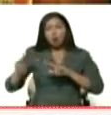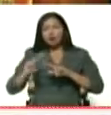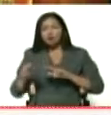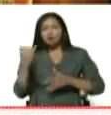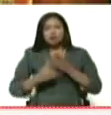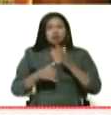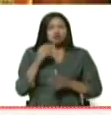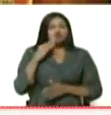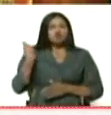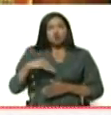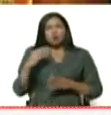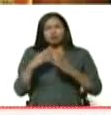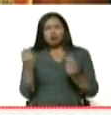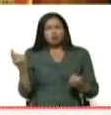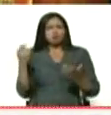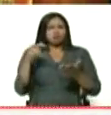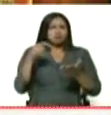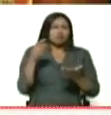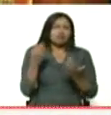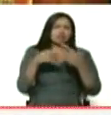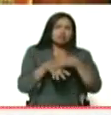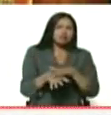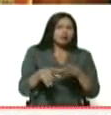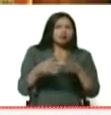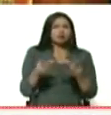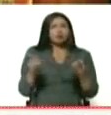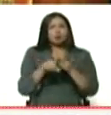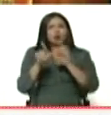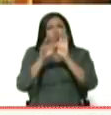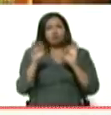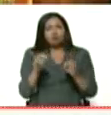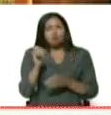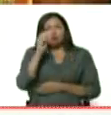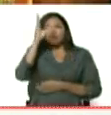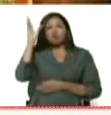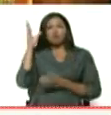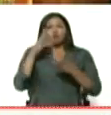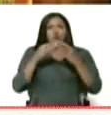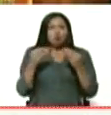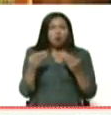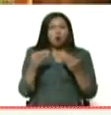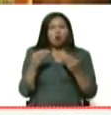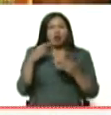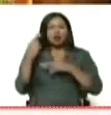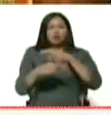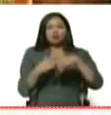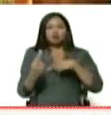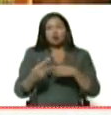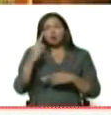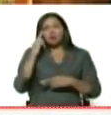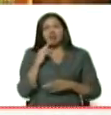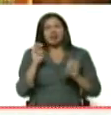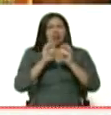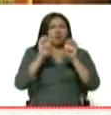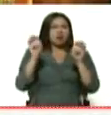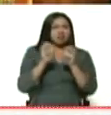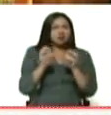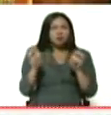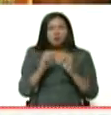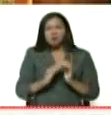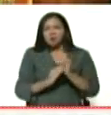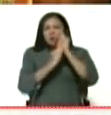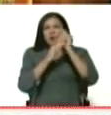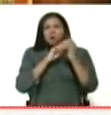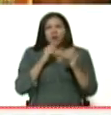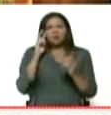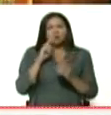jóvenes, 100%. Tenemos que lograrlo. El milagro de la revolución bolivariana, la educación. Hemos estado